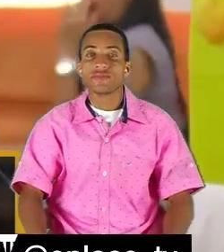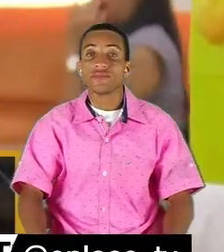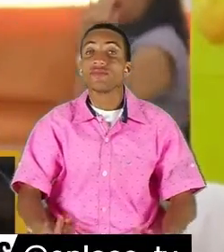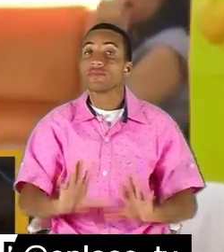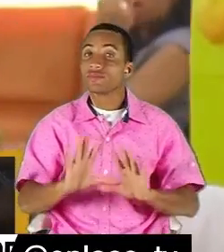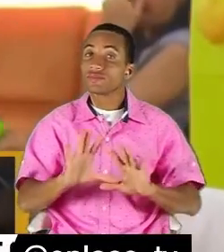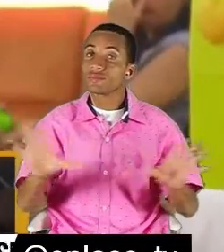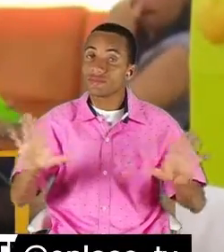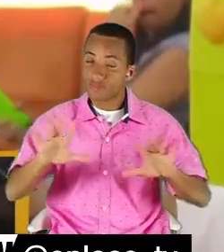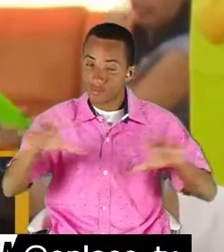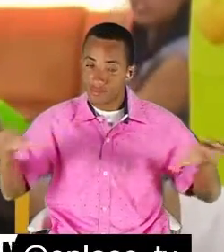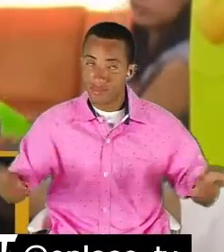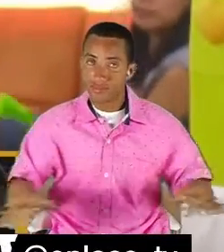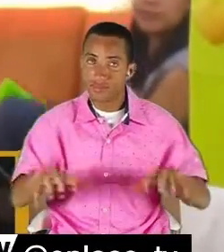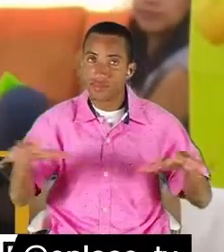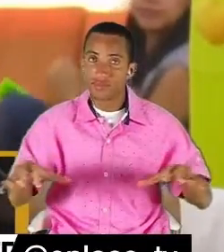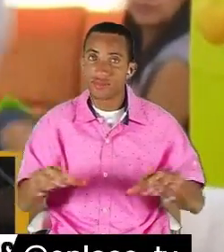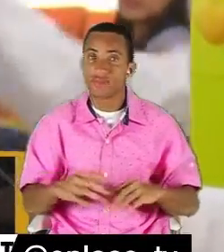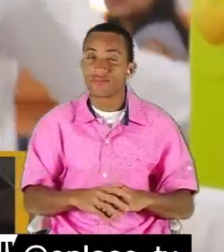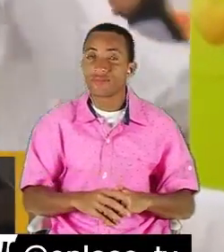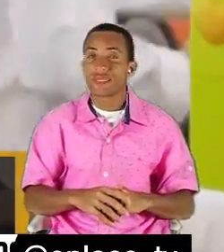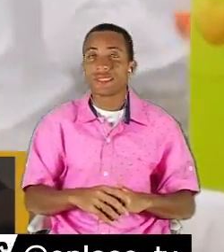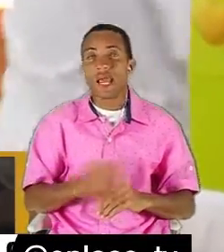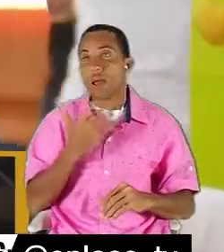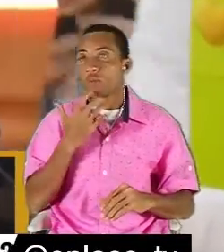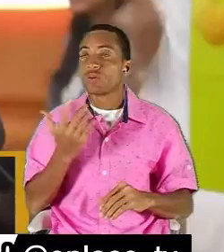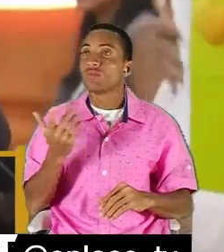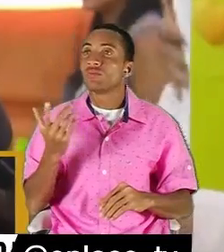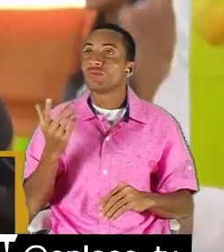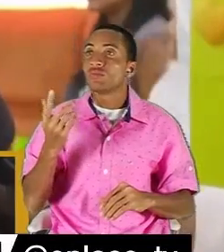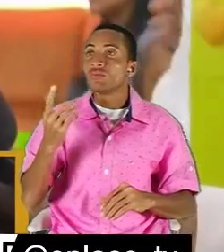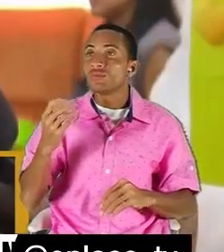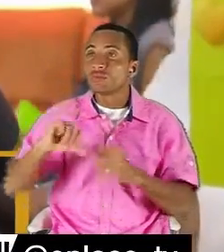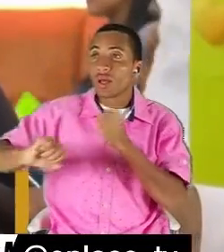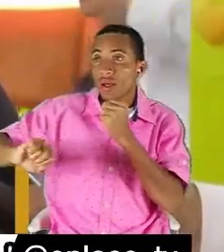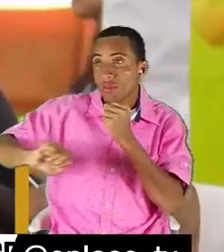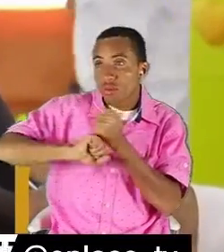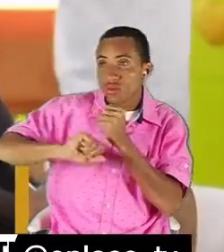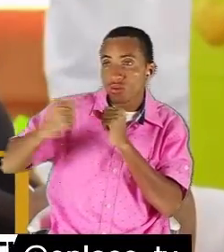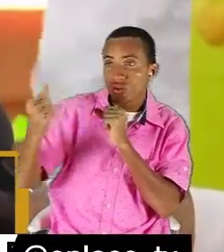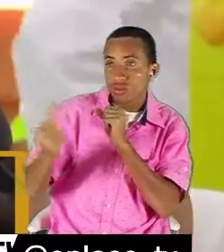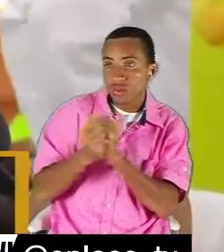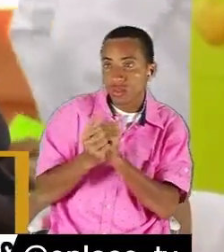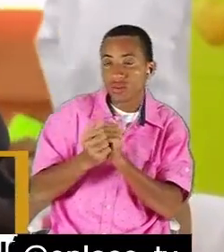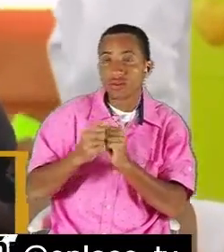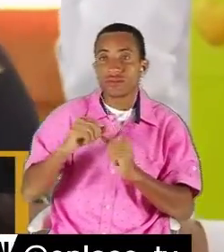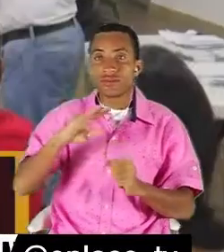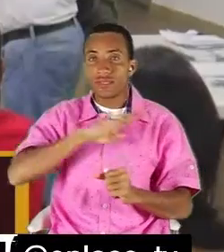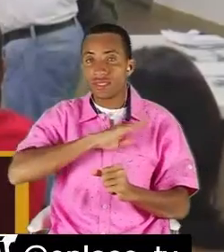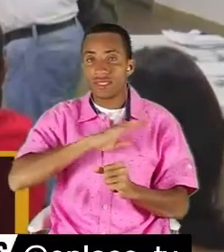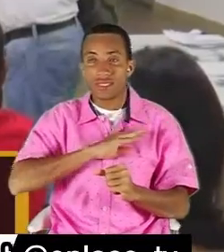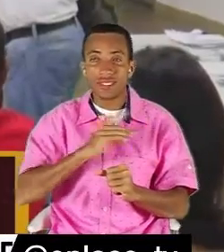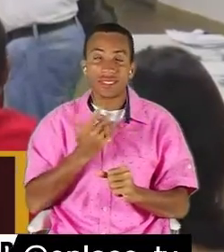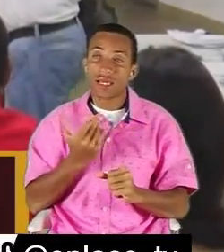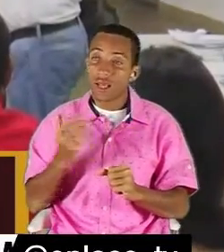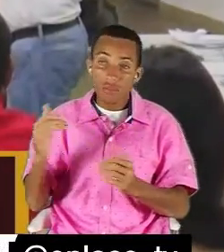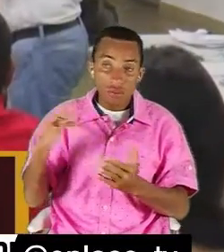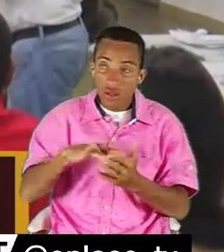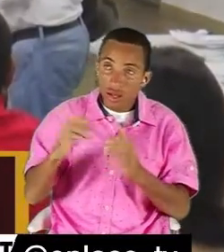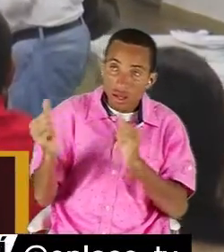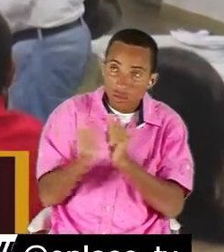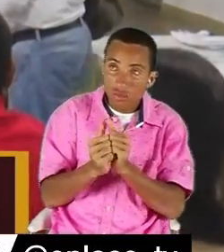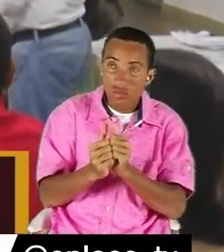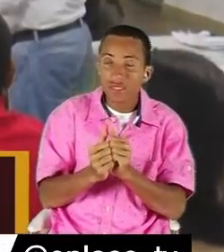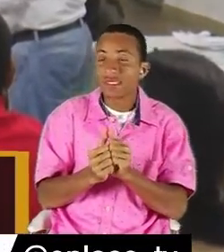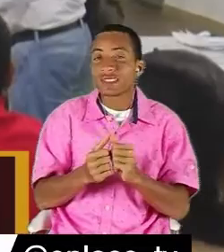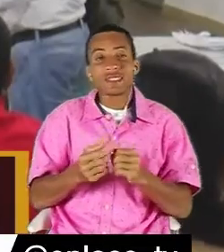evento no hubiese sido posible si no hubiésemos tenido el acompañamiento de la Alcaldía de Barranca Bermeja. La entrega de indemnizaciones